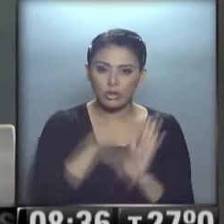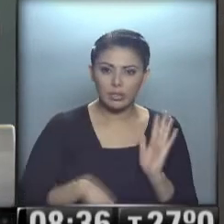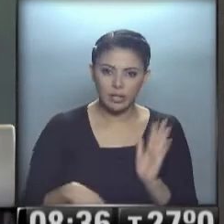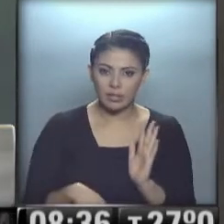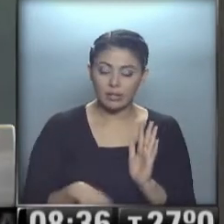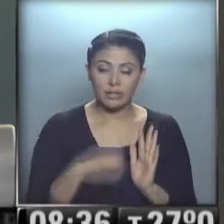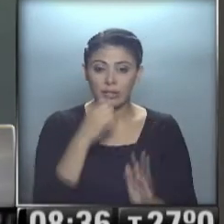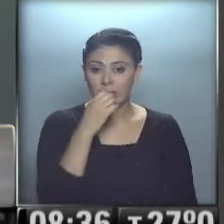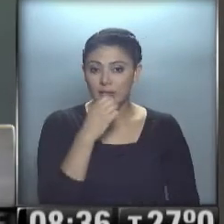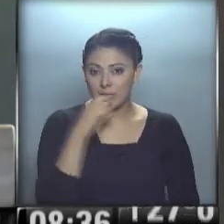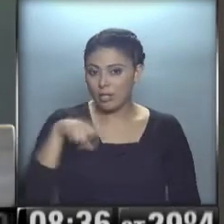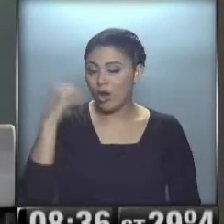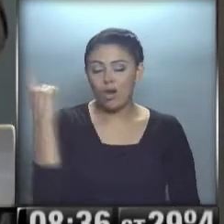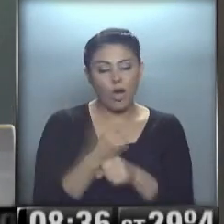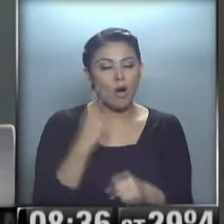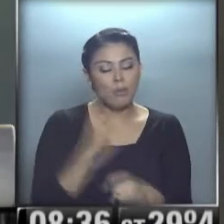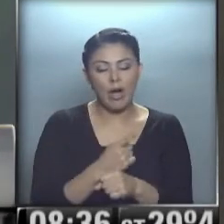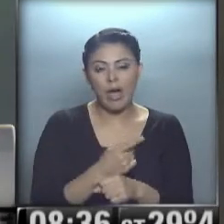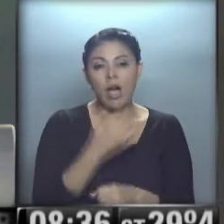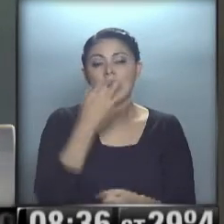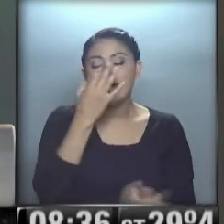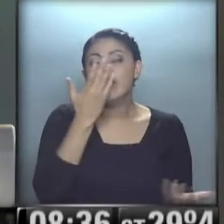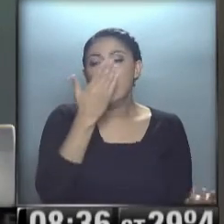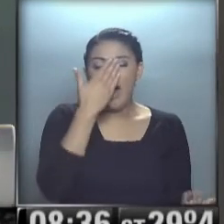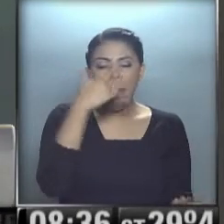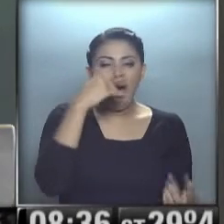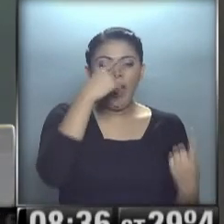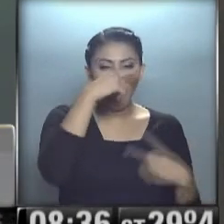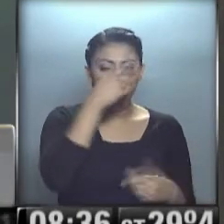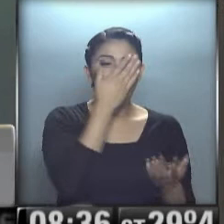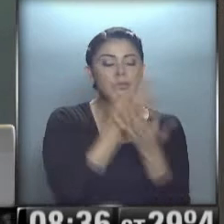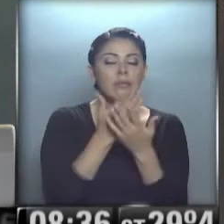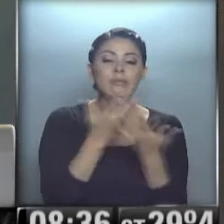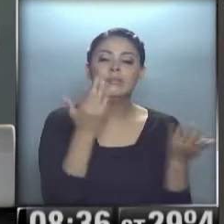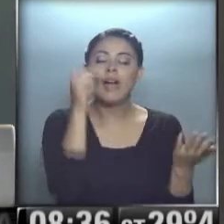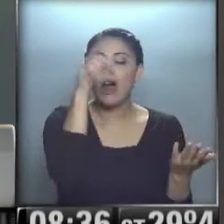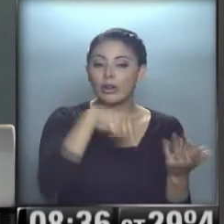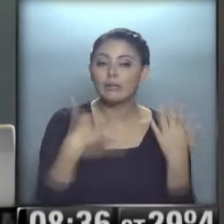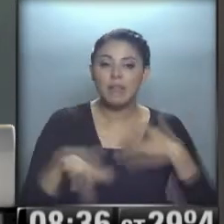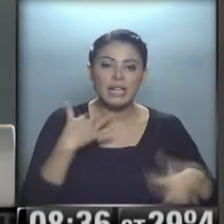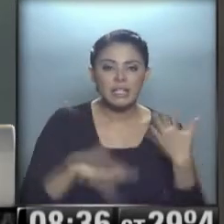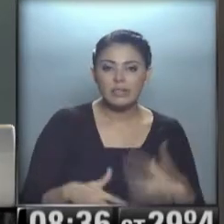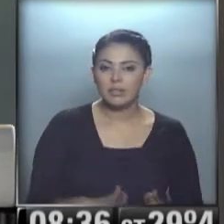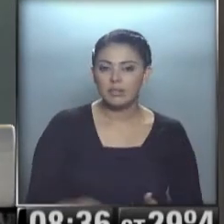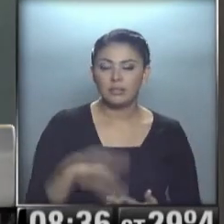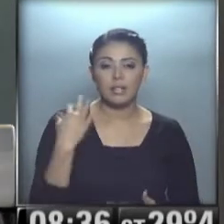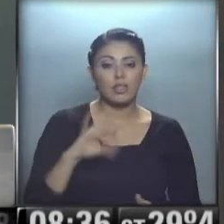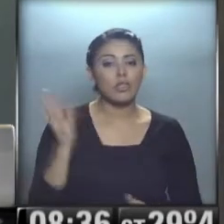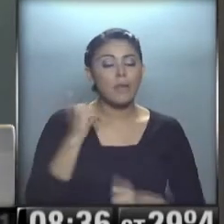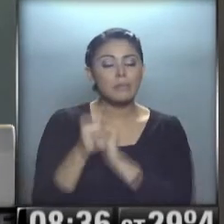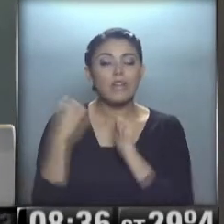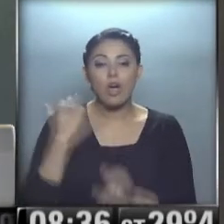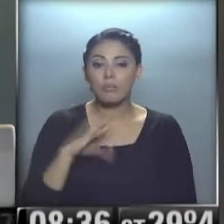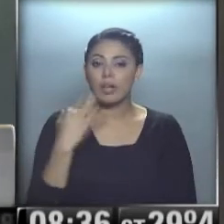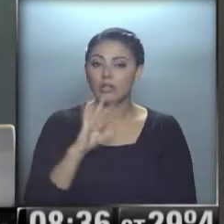Si efectivamente no son capaces de cumplir el contrato, analiza distintas hipótesis, pero que en esta emergencia y en esta coyuntura lo que tienen que hacer las empresas es